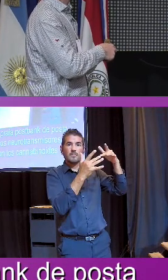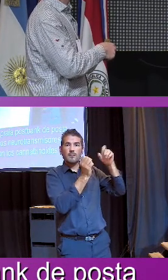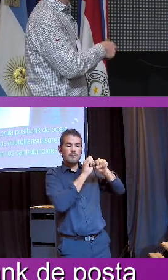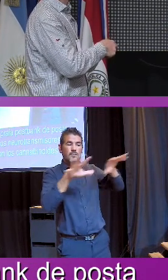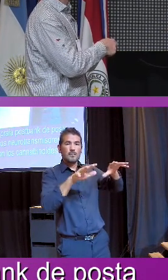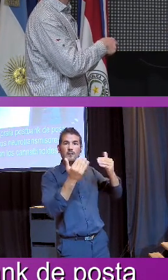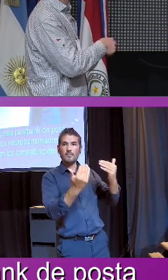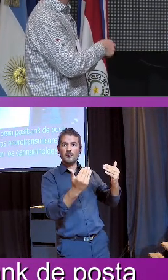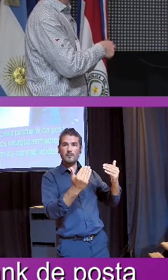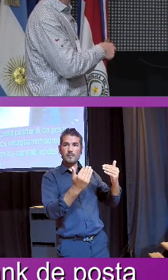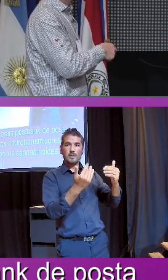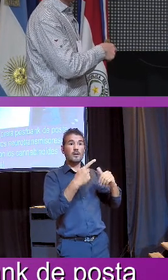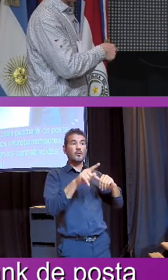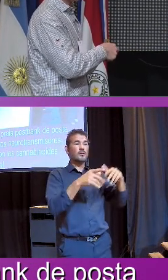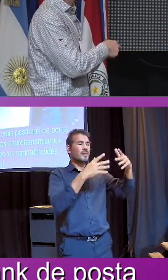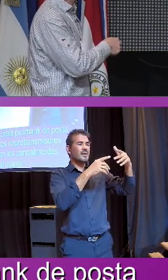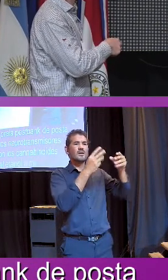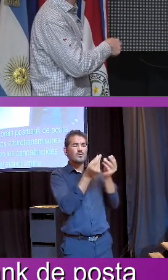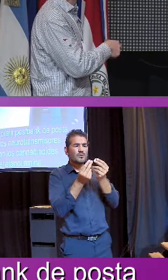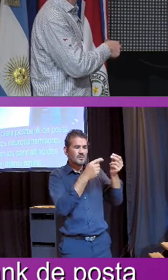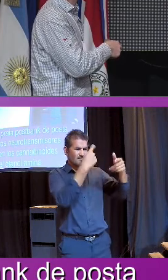la anandamida, el oleoil-etanolamina,